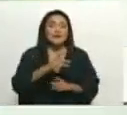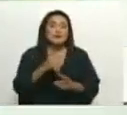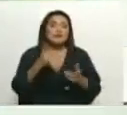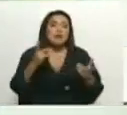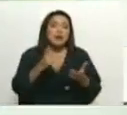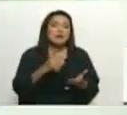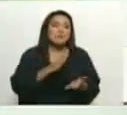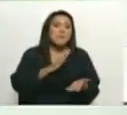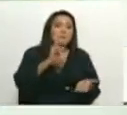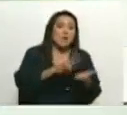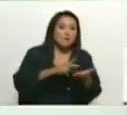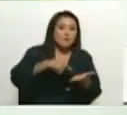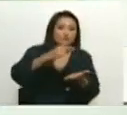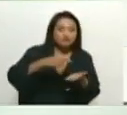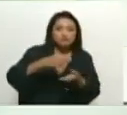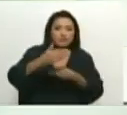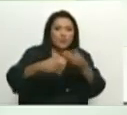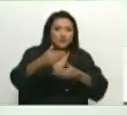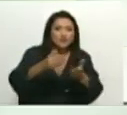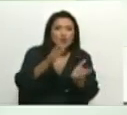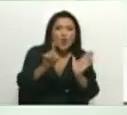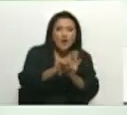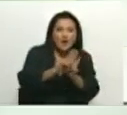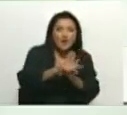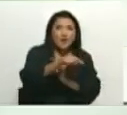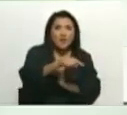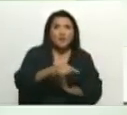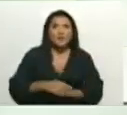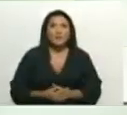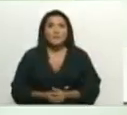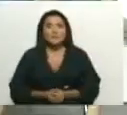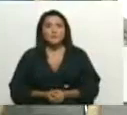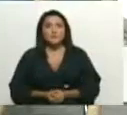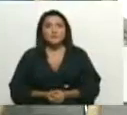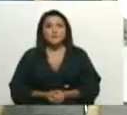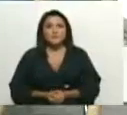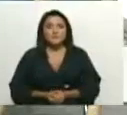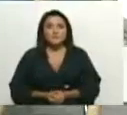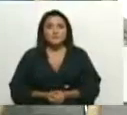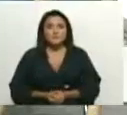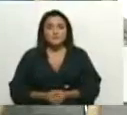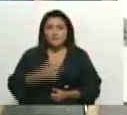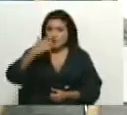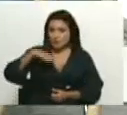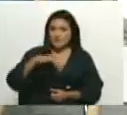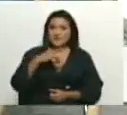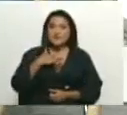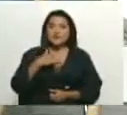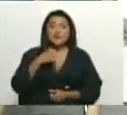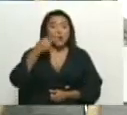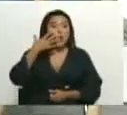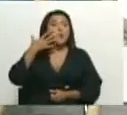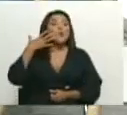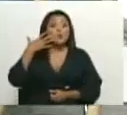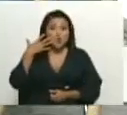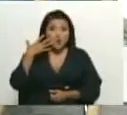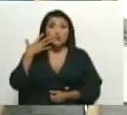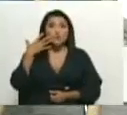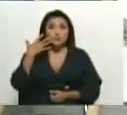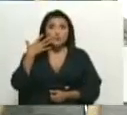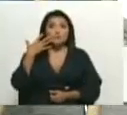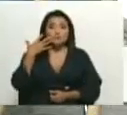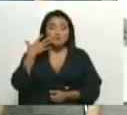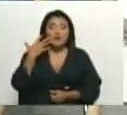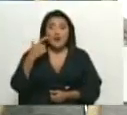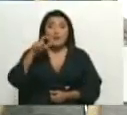a quien honor merece, por la vocación de embellecer su espacio laboral. Yo me siento profundamente orgulloso de los trabajadores que han hecho